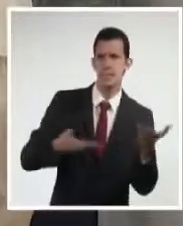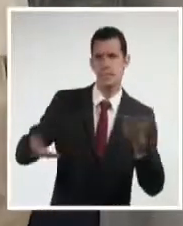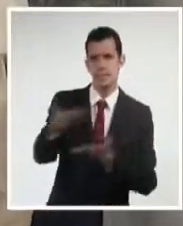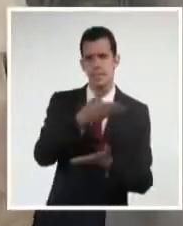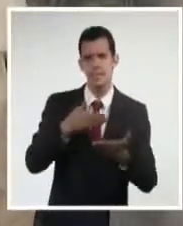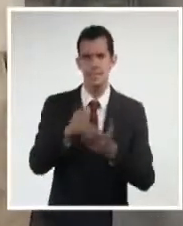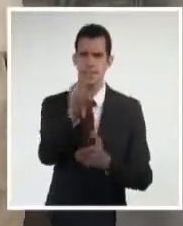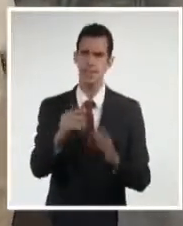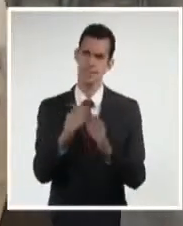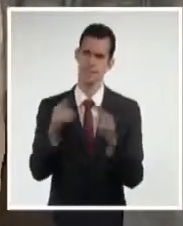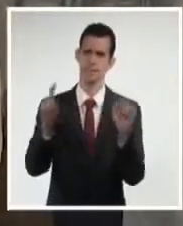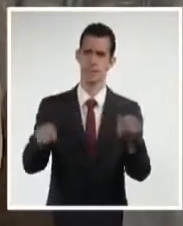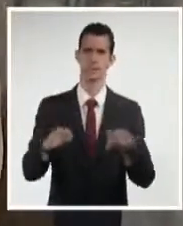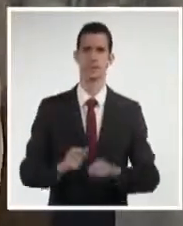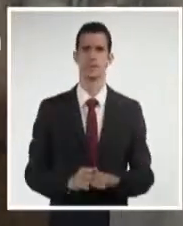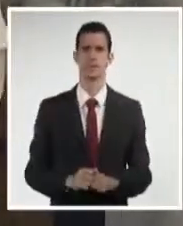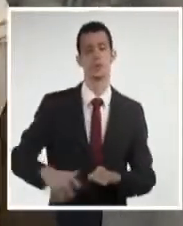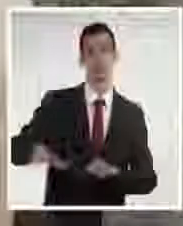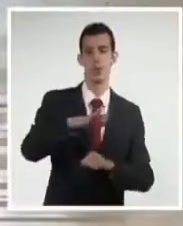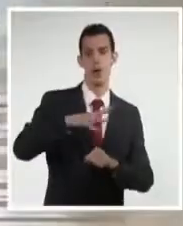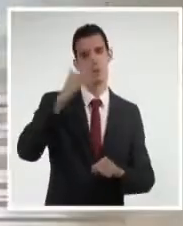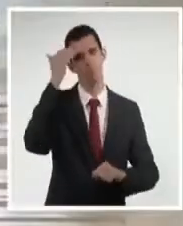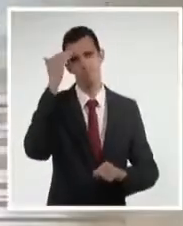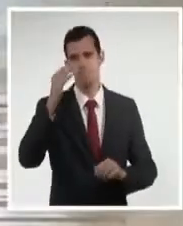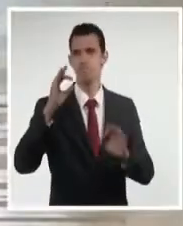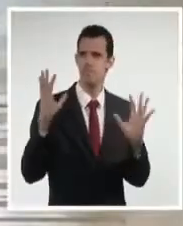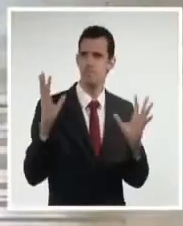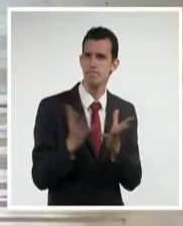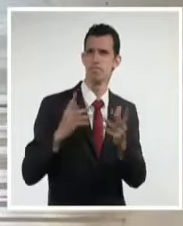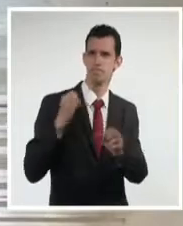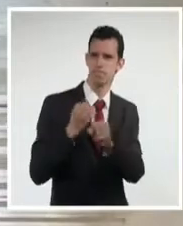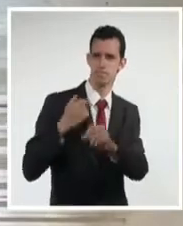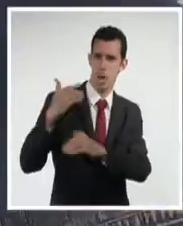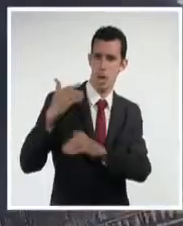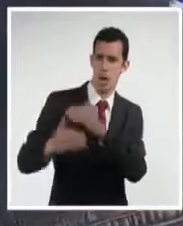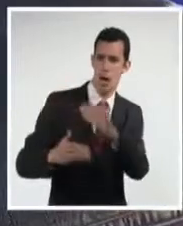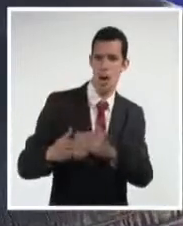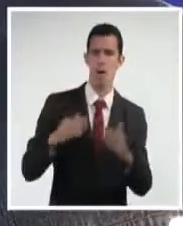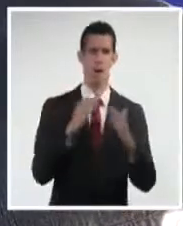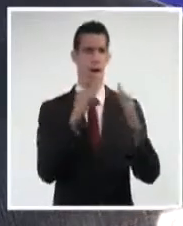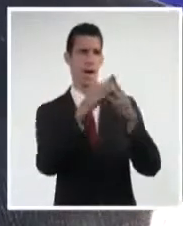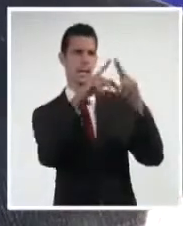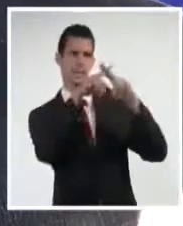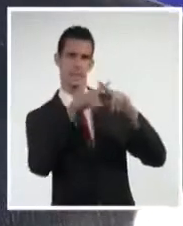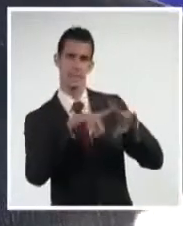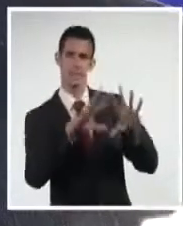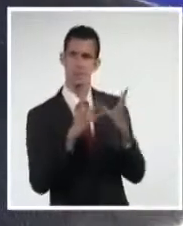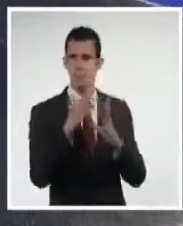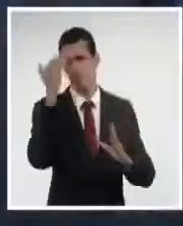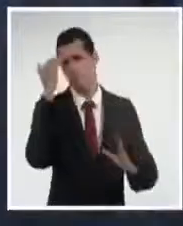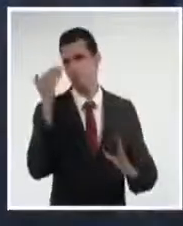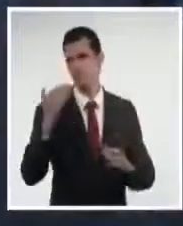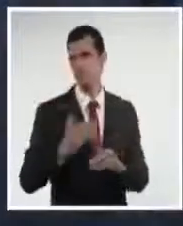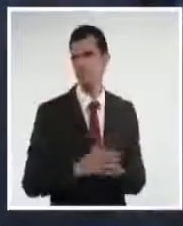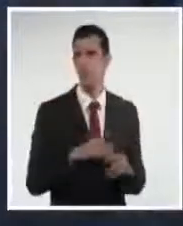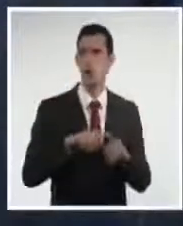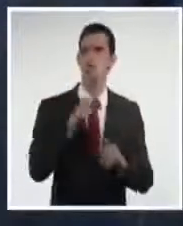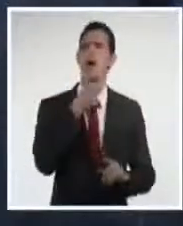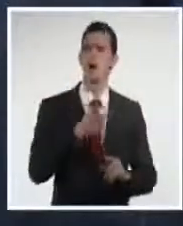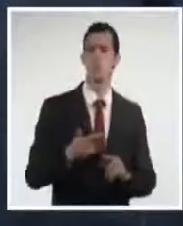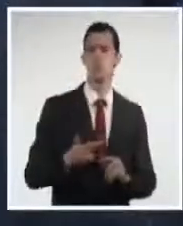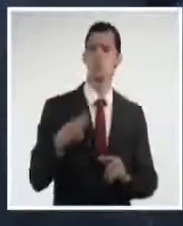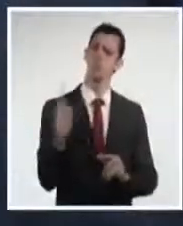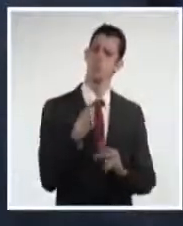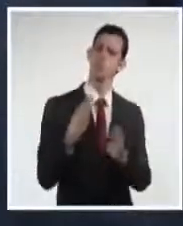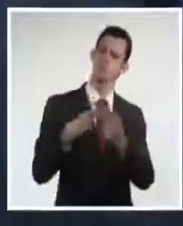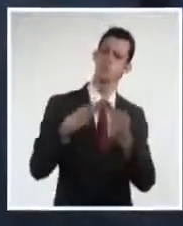que expresaron su agradecimiento por la ayuda recibida para reparar sus viviendas, mientras otros transmitieron su confianza en el Estado cubano